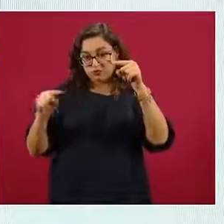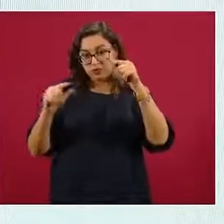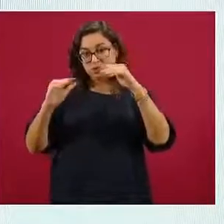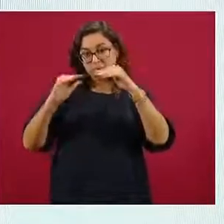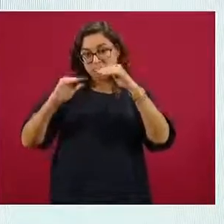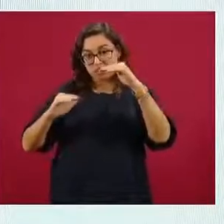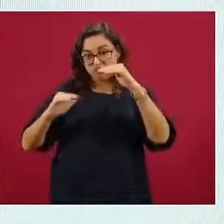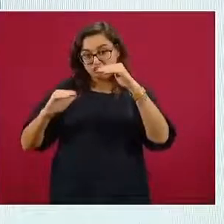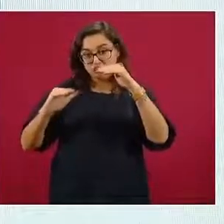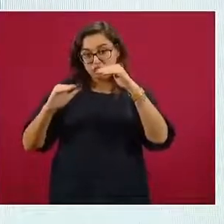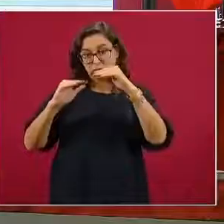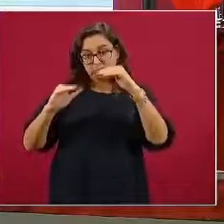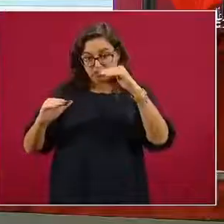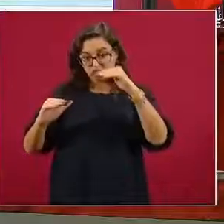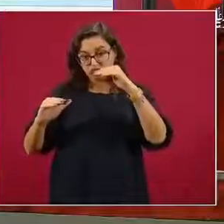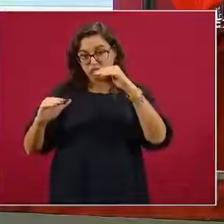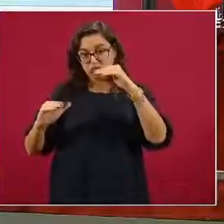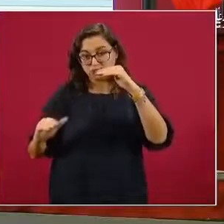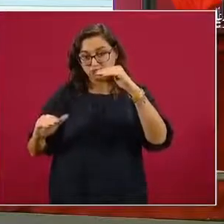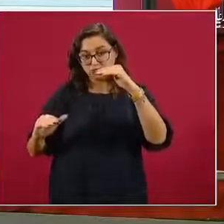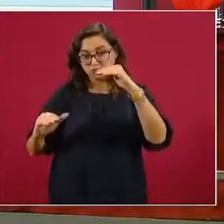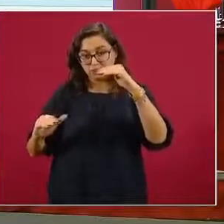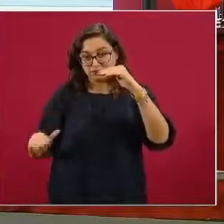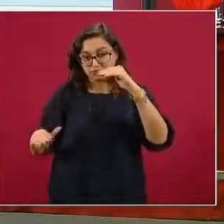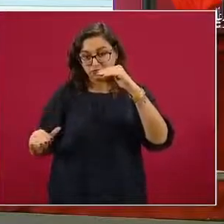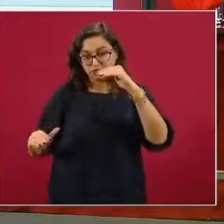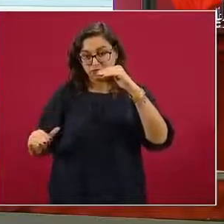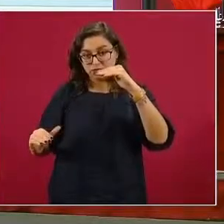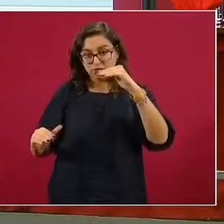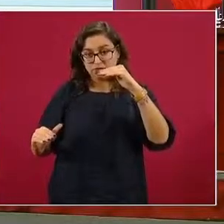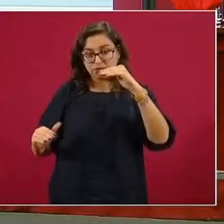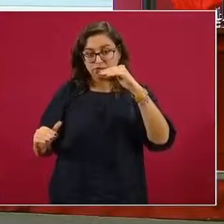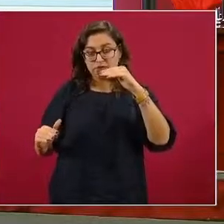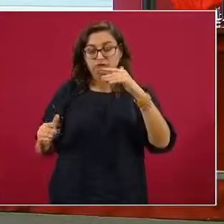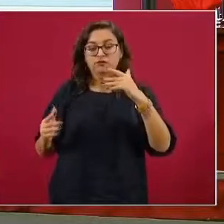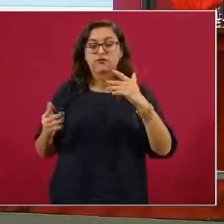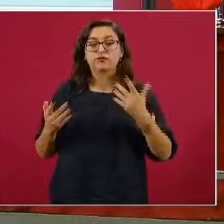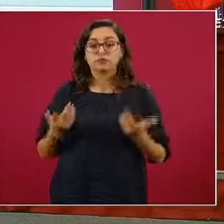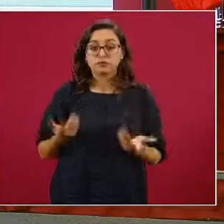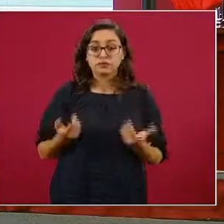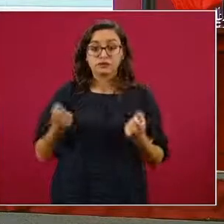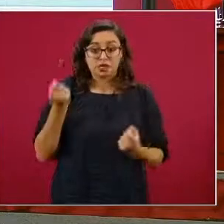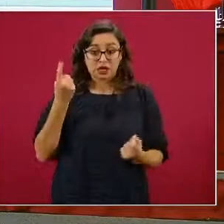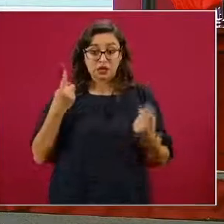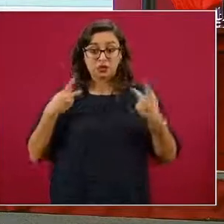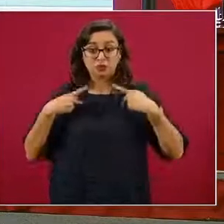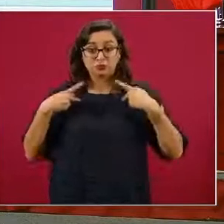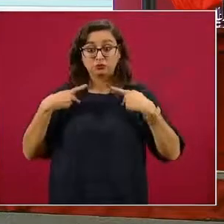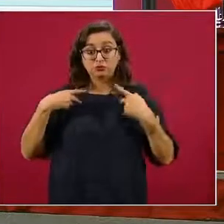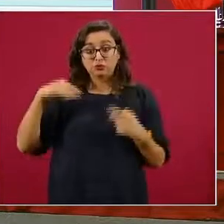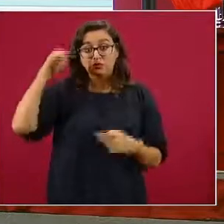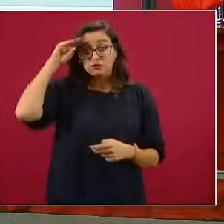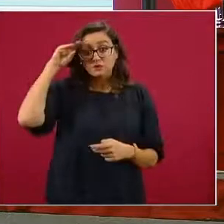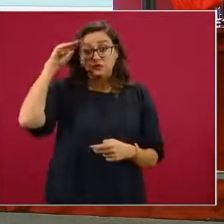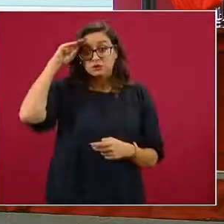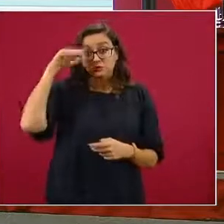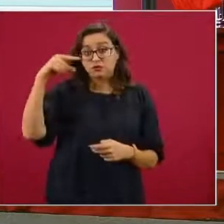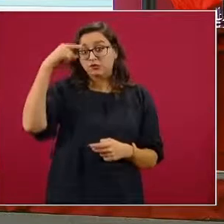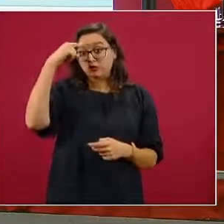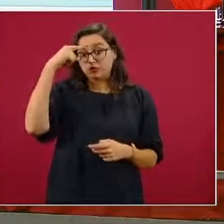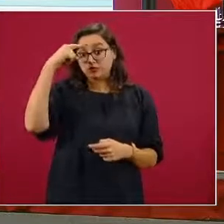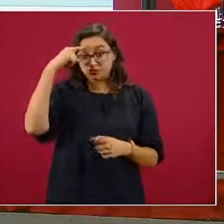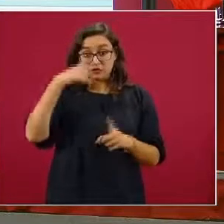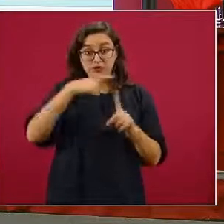que acá, aquí menos casos que allá, cada vez menos. Aquellas personas que han estado con la idea fija de sumar